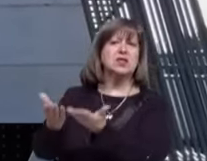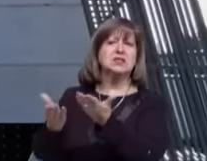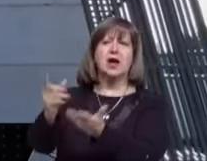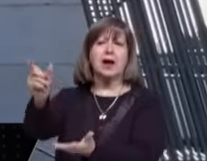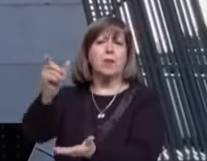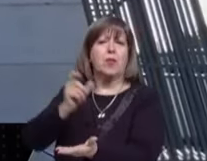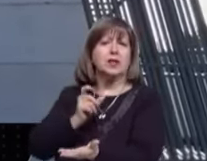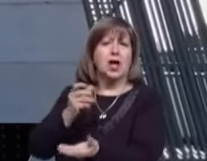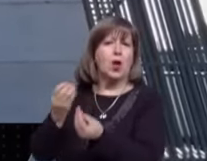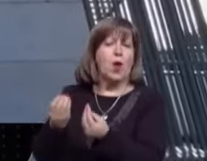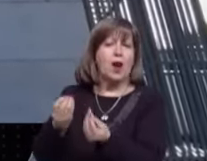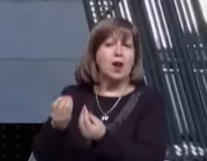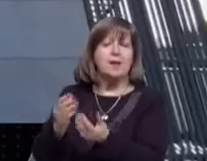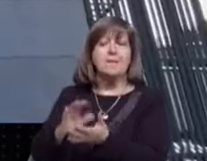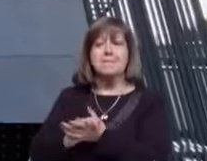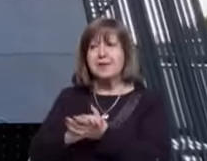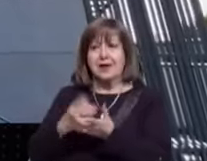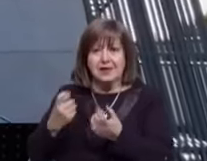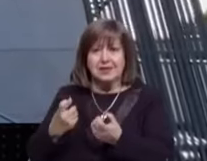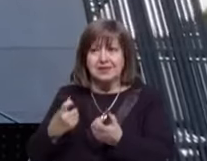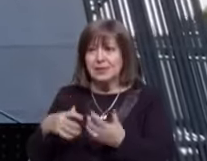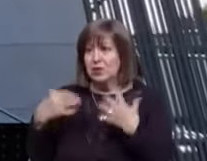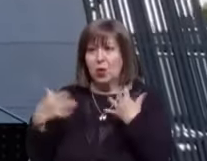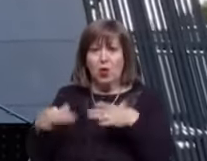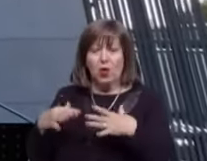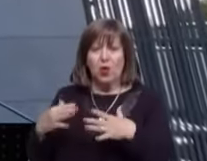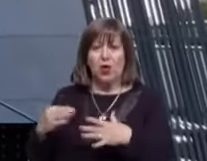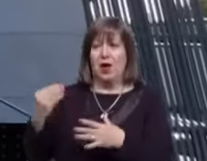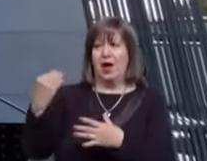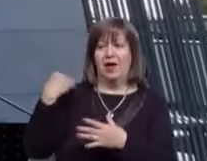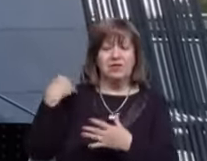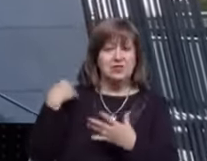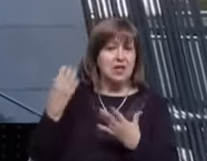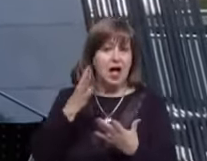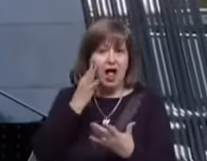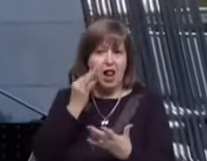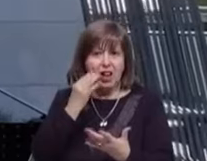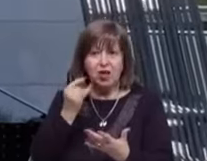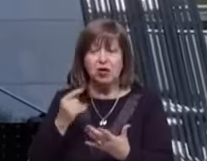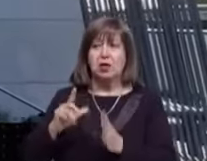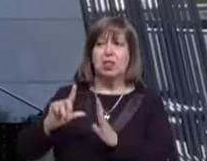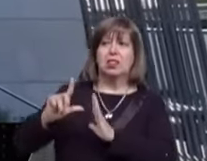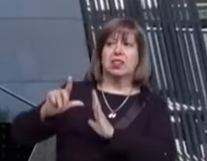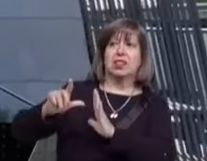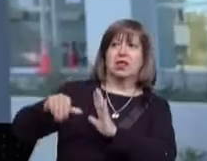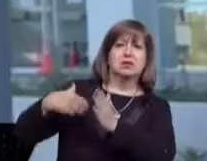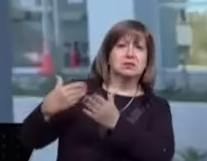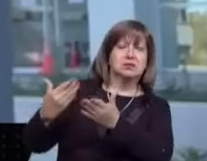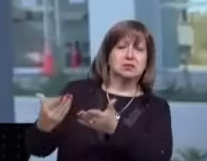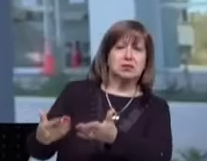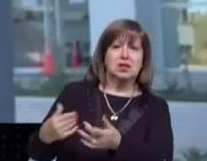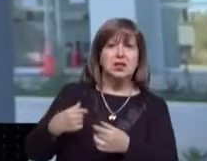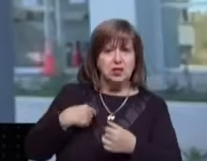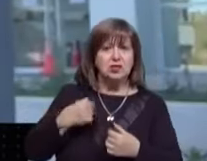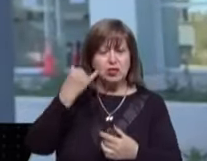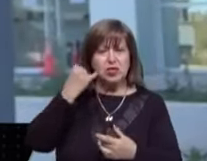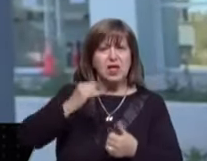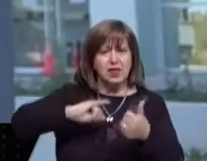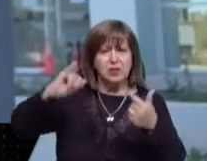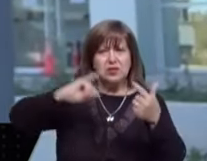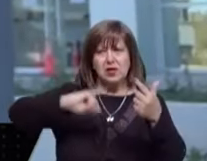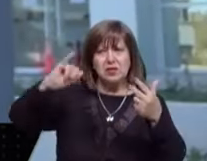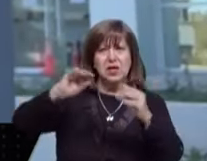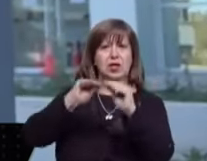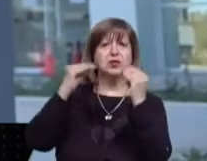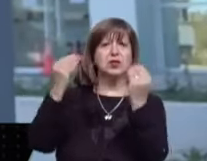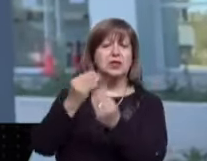uno se siente compado en este tipo de situaciones sabemos que hay muchas demandas penales hay 32 demandas penales o algo